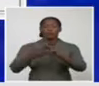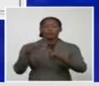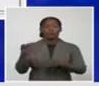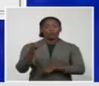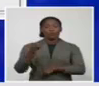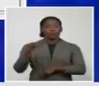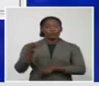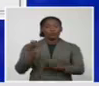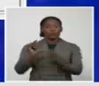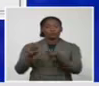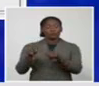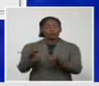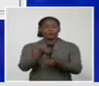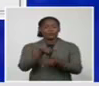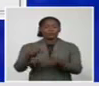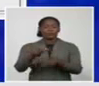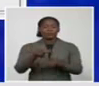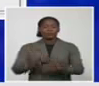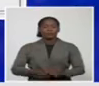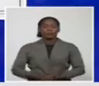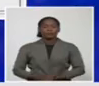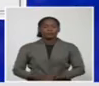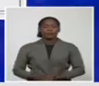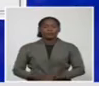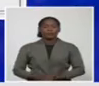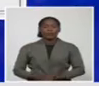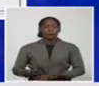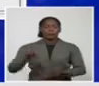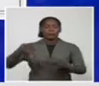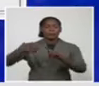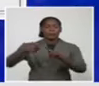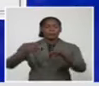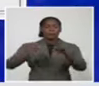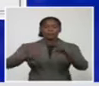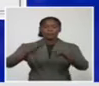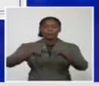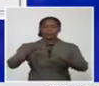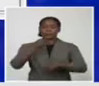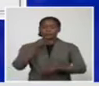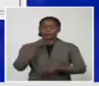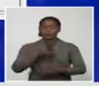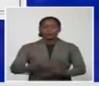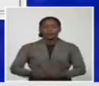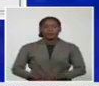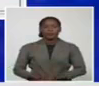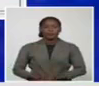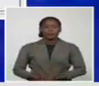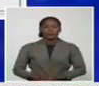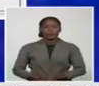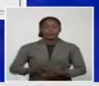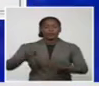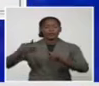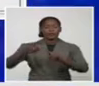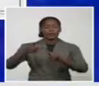256,5. En primer lugar, Habana Vieja con 609,4, Regla